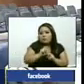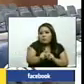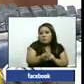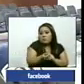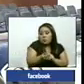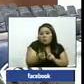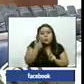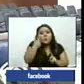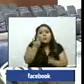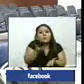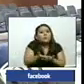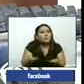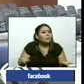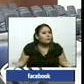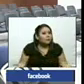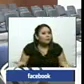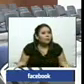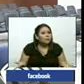existe corroboración de eso.